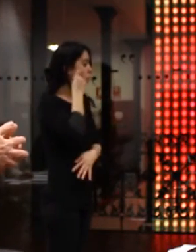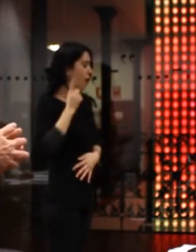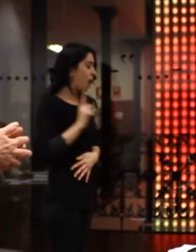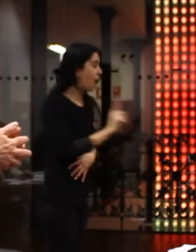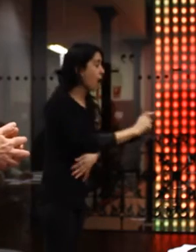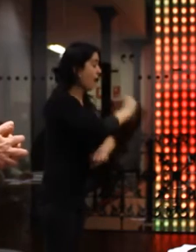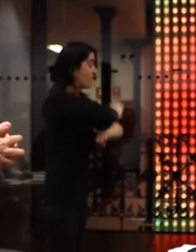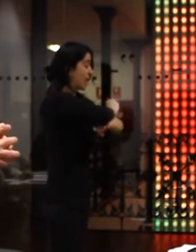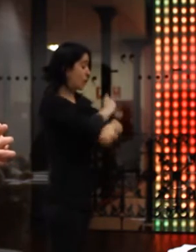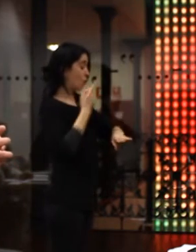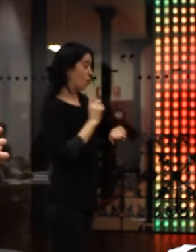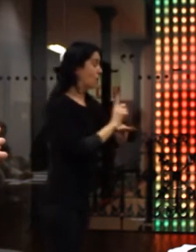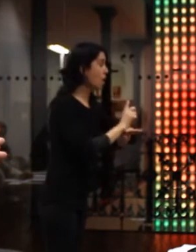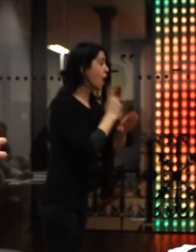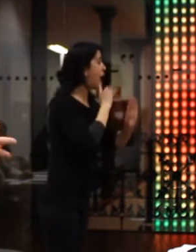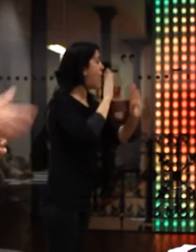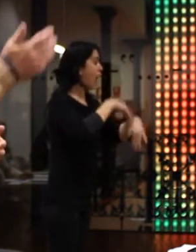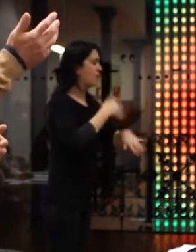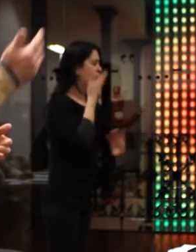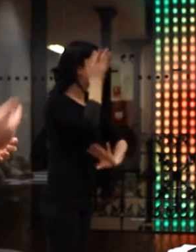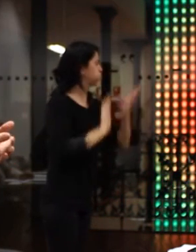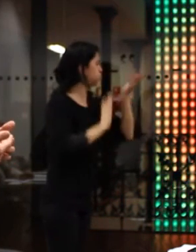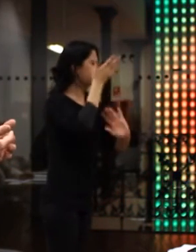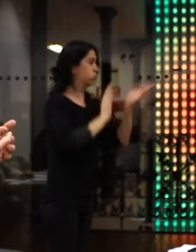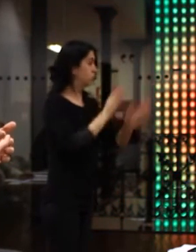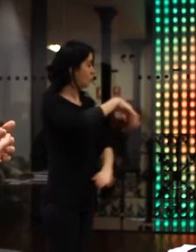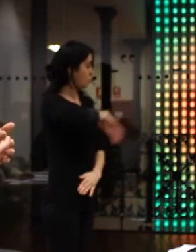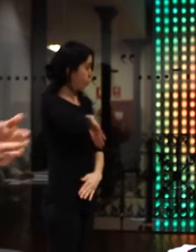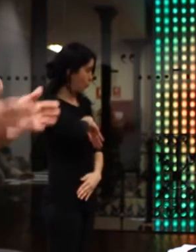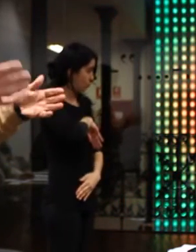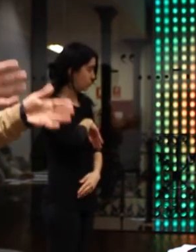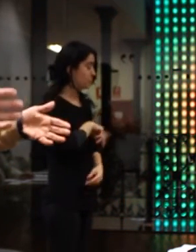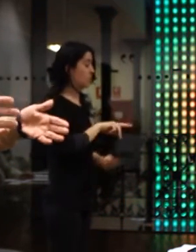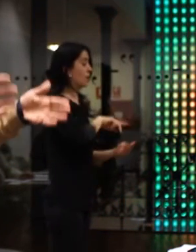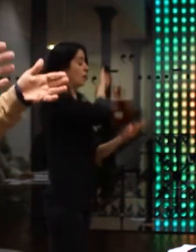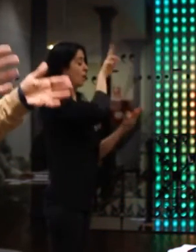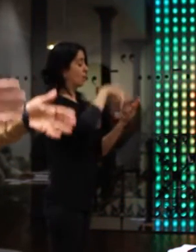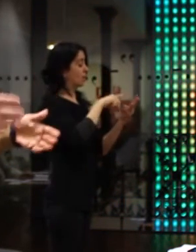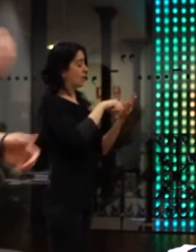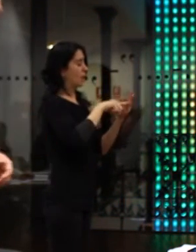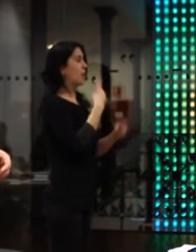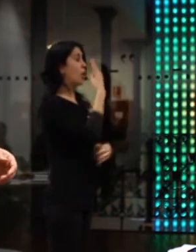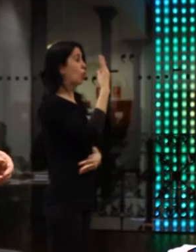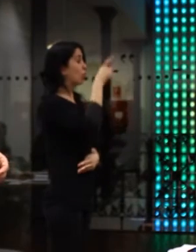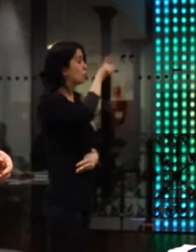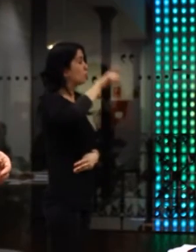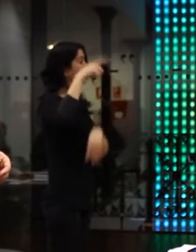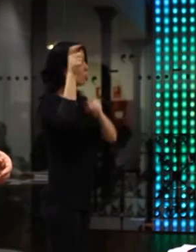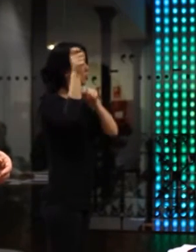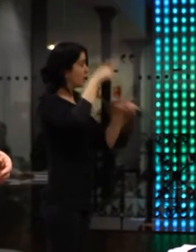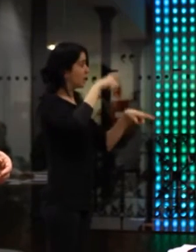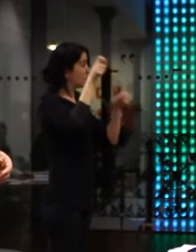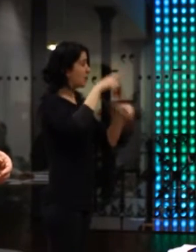balcón, calcinada. Los dos inmigrantes que ocupaban ilegalmente una casa